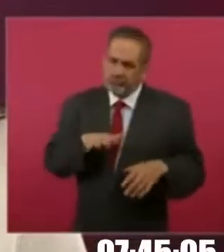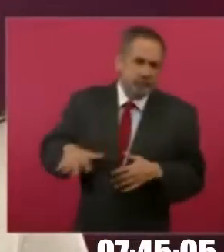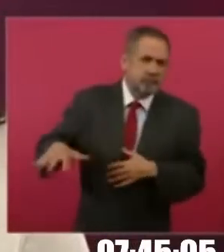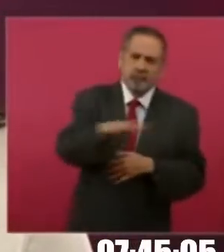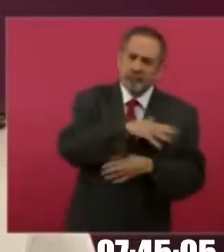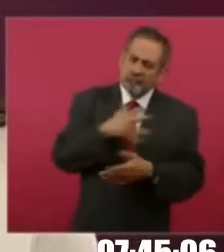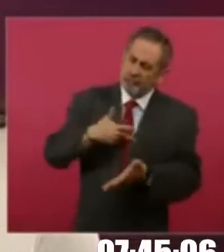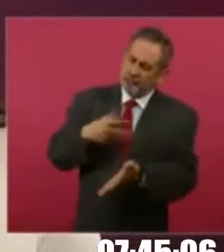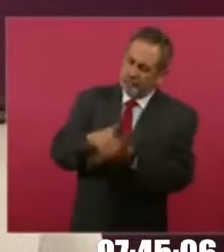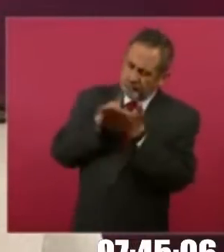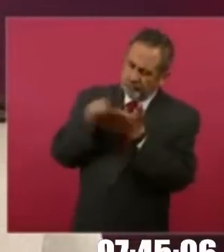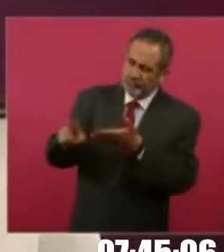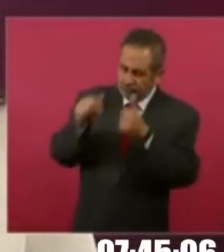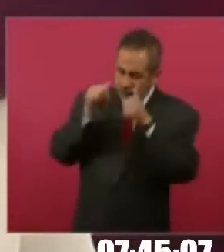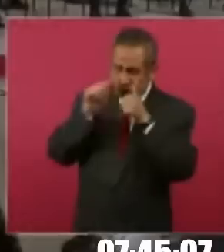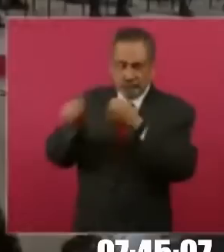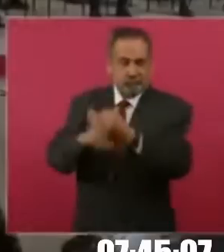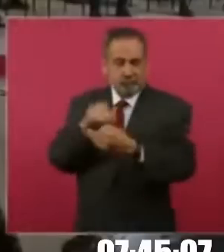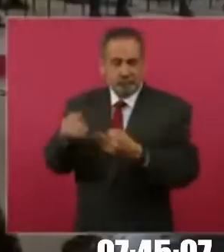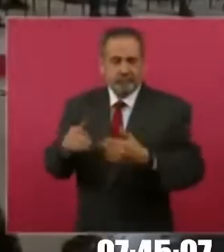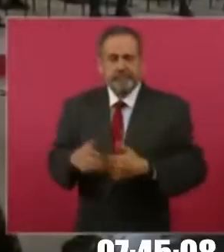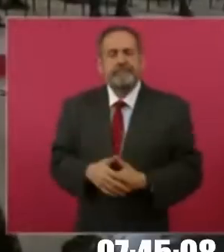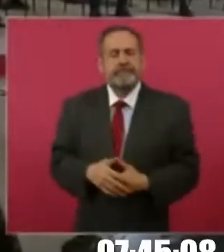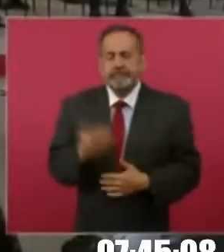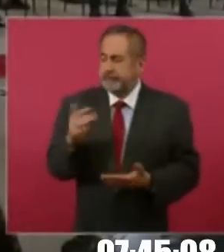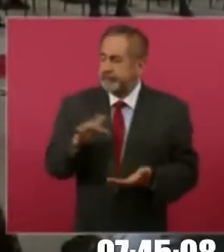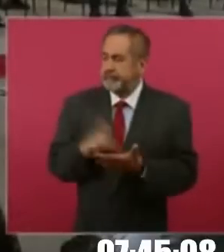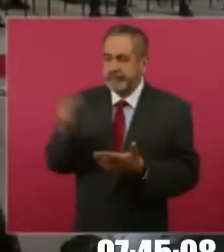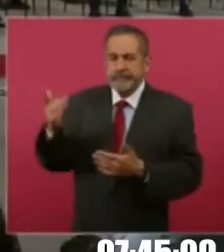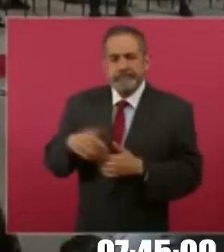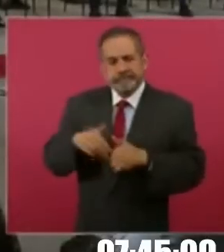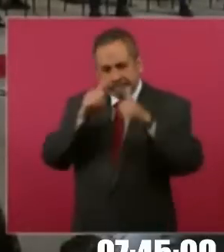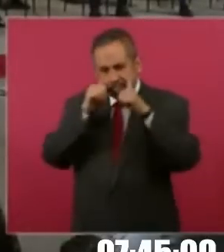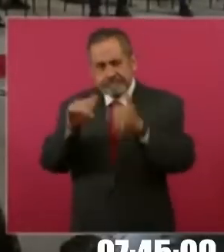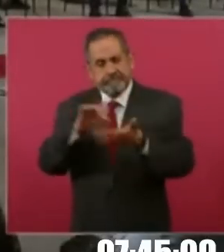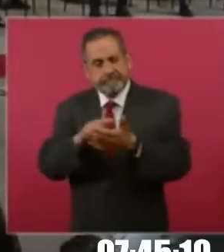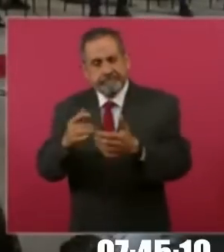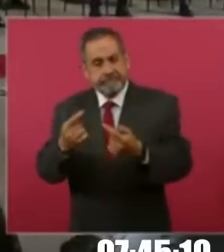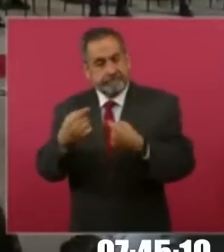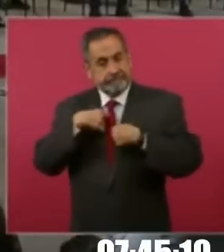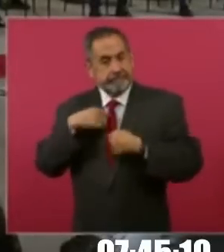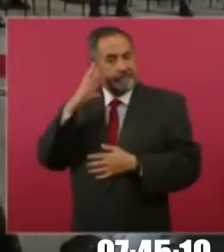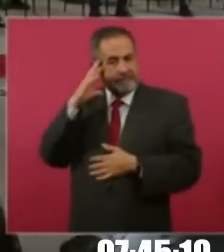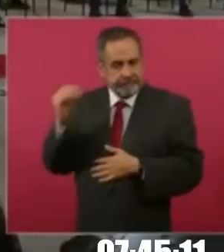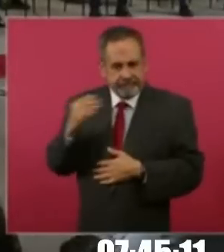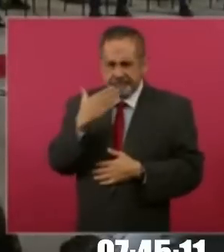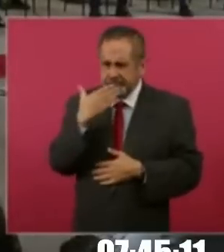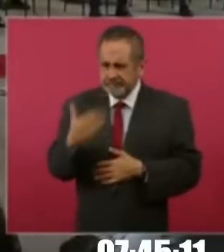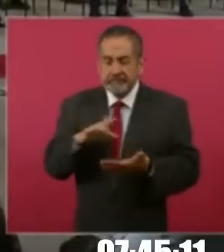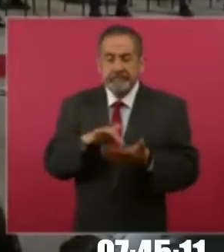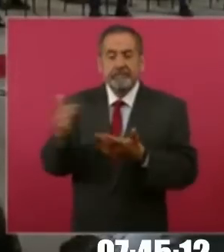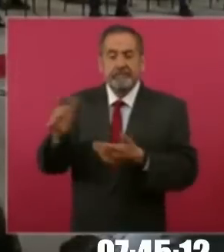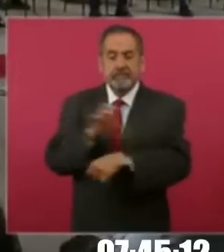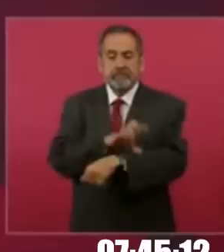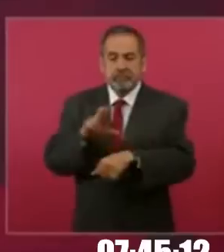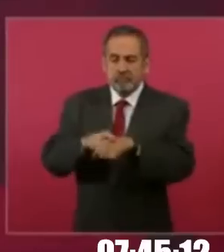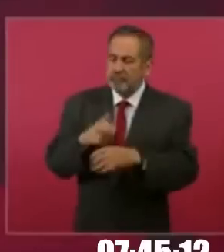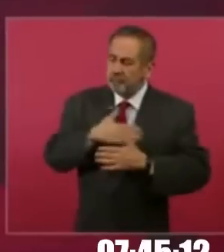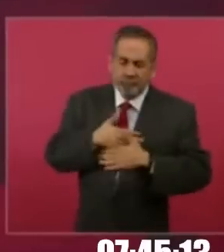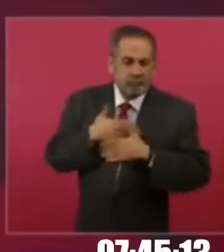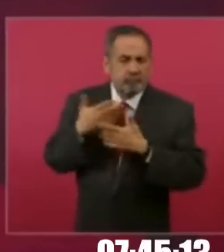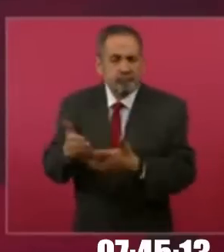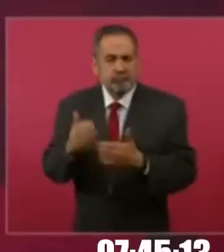para todas y para todos Así es que agradezco que se tome en cuenta Colima agradezco la coordinación y cuentan conmigo